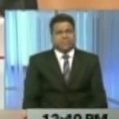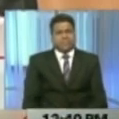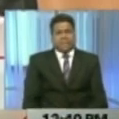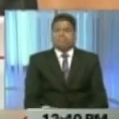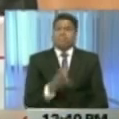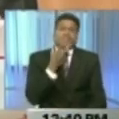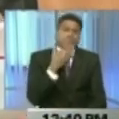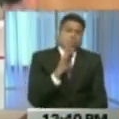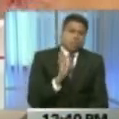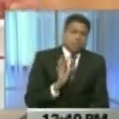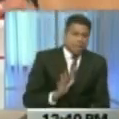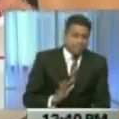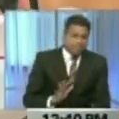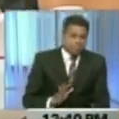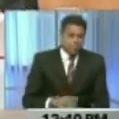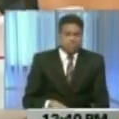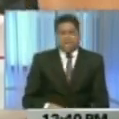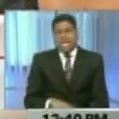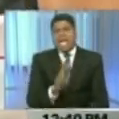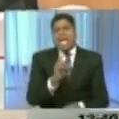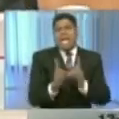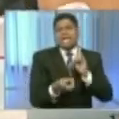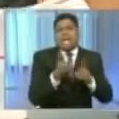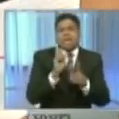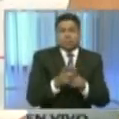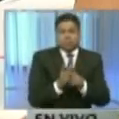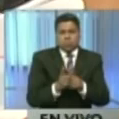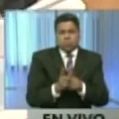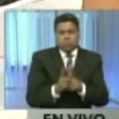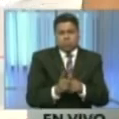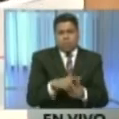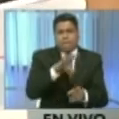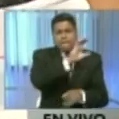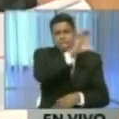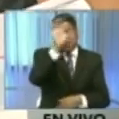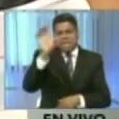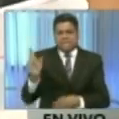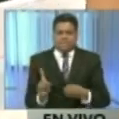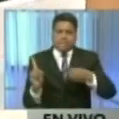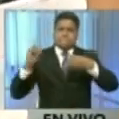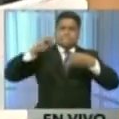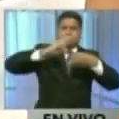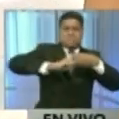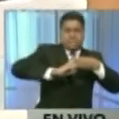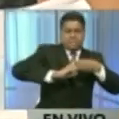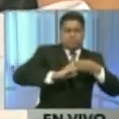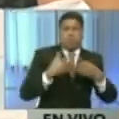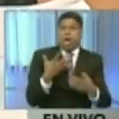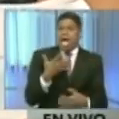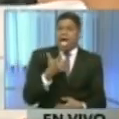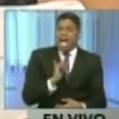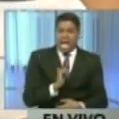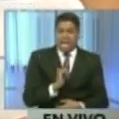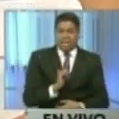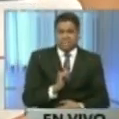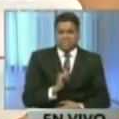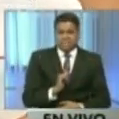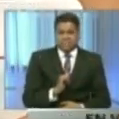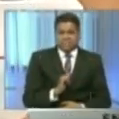caso de que en un Estado miembro se produzca una alteración del